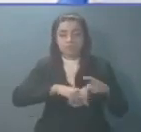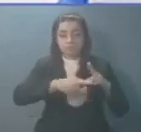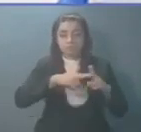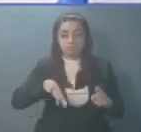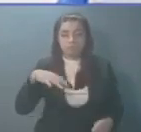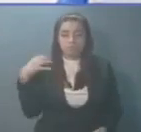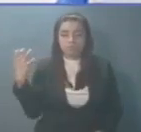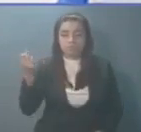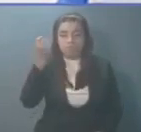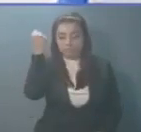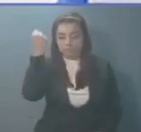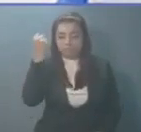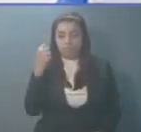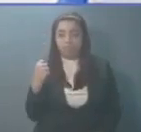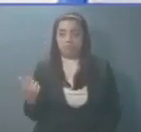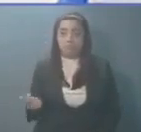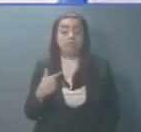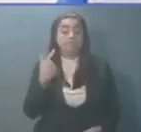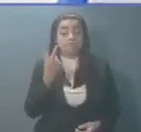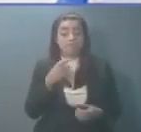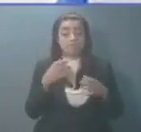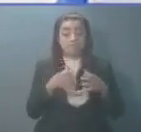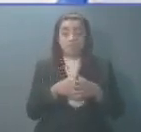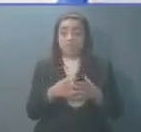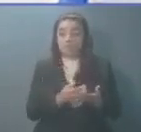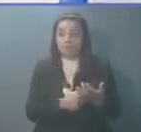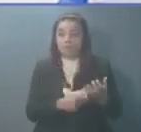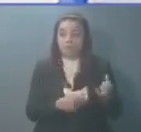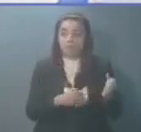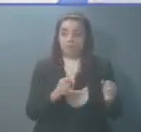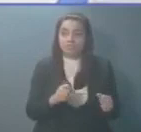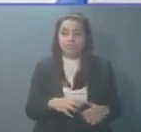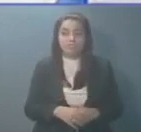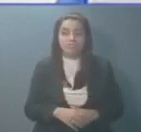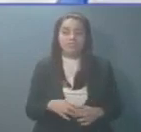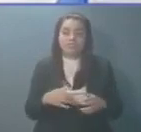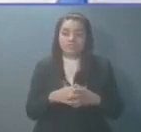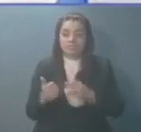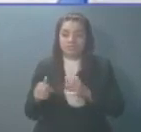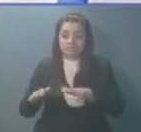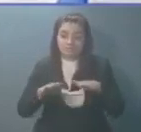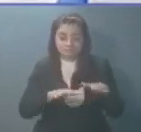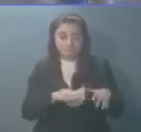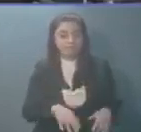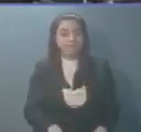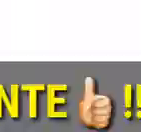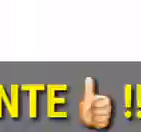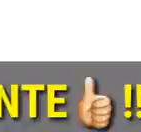no se va a prestar para conformar esta comisión. Gracias, presidente.